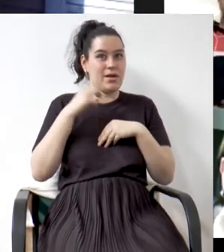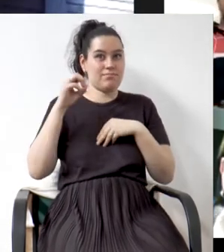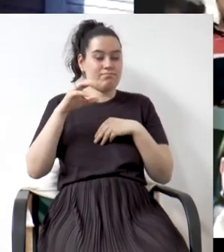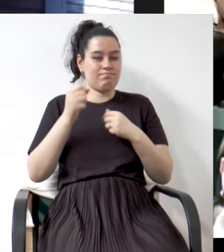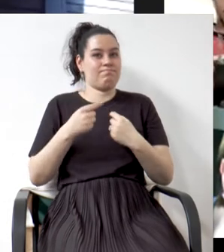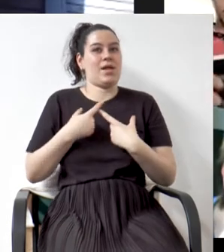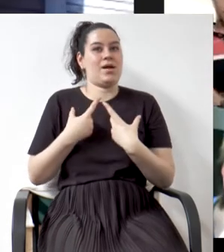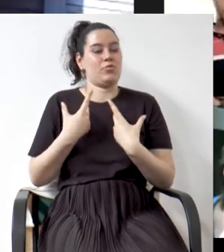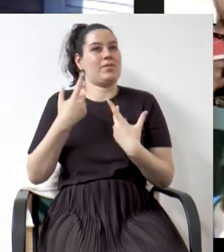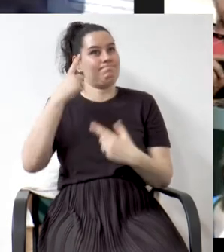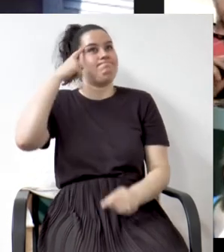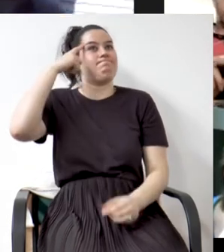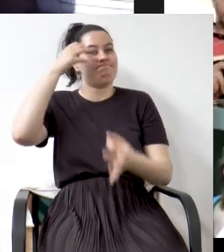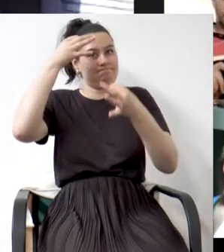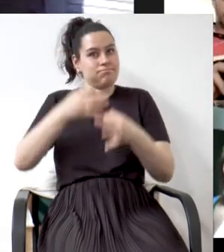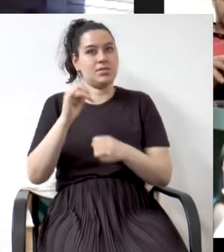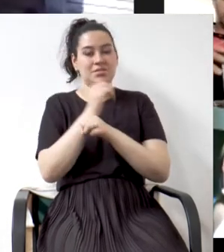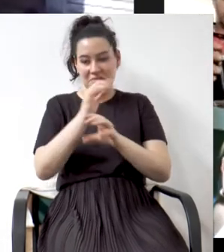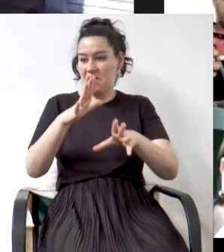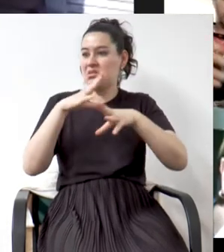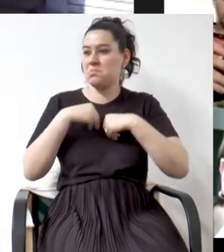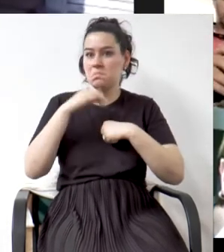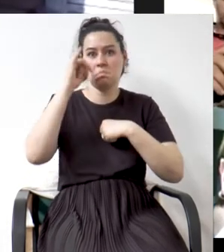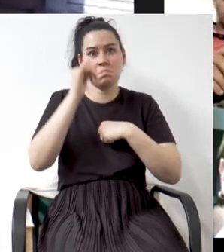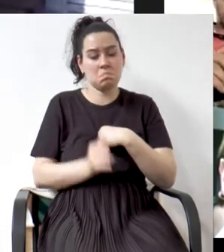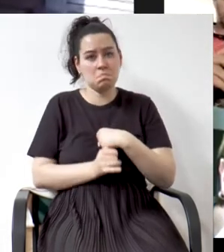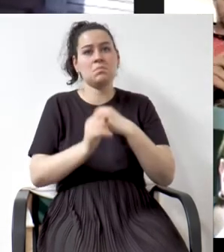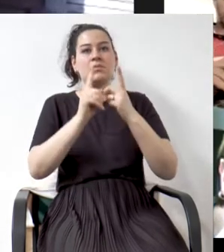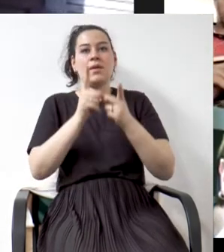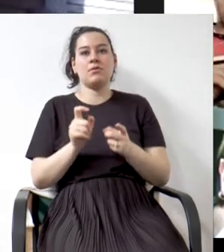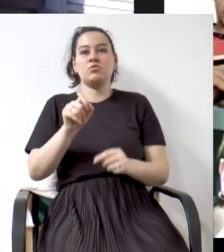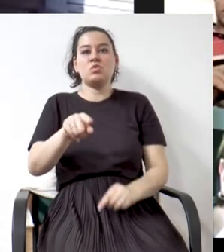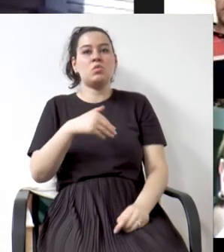madurez política e institucional, y también a esa apertura